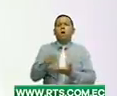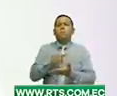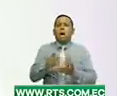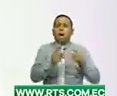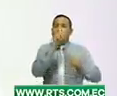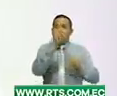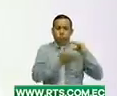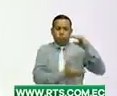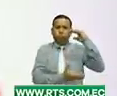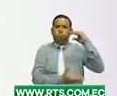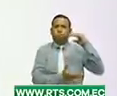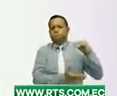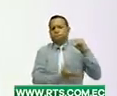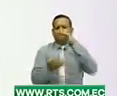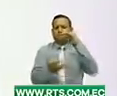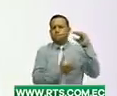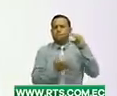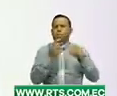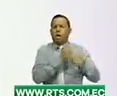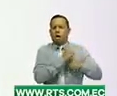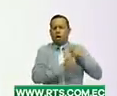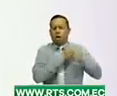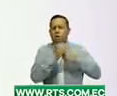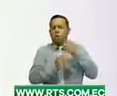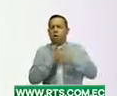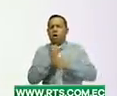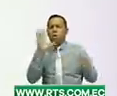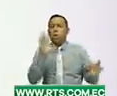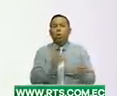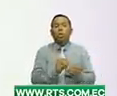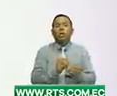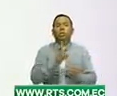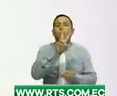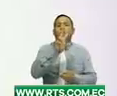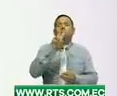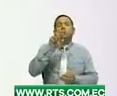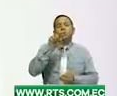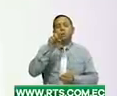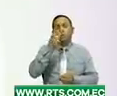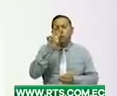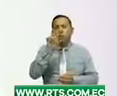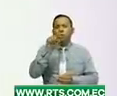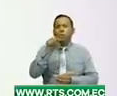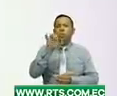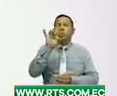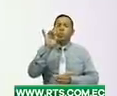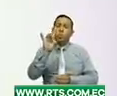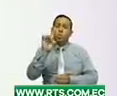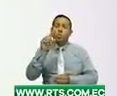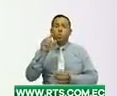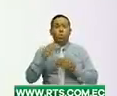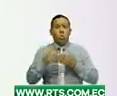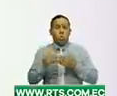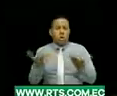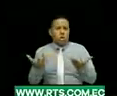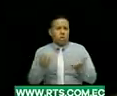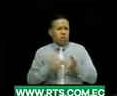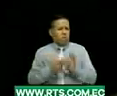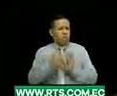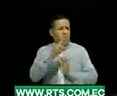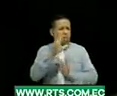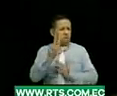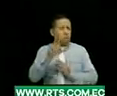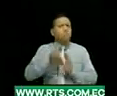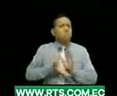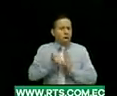barril de petróleo, en promedio en todos los años, es de $27.8. Ni siquiera los 33.5 que dice el contrato. Sin embargo,